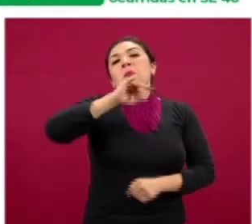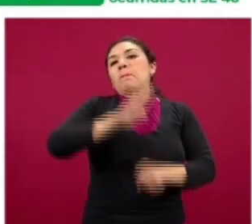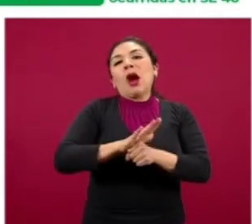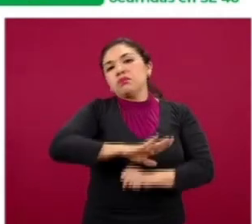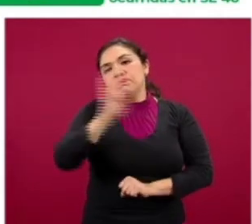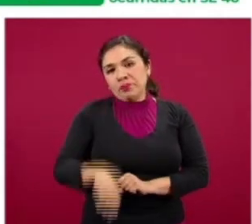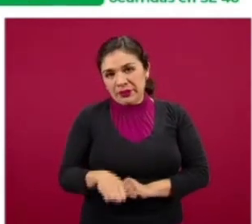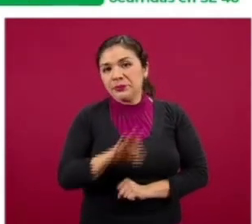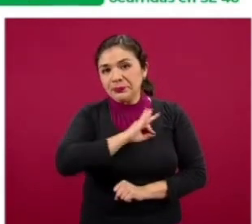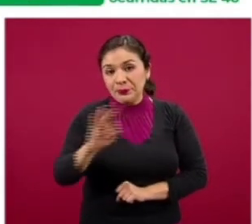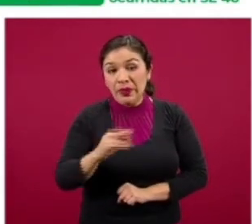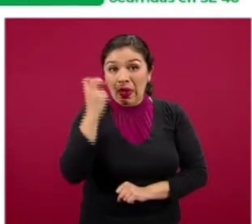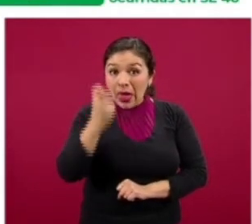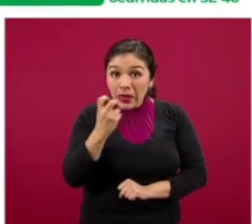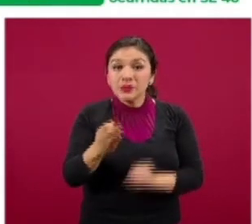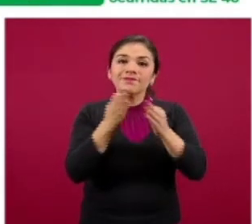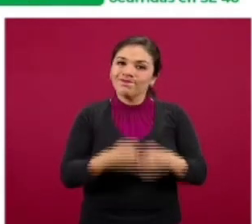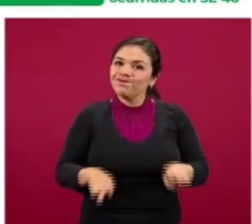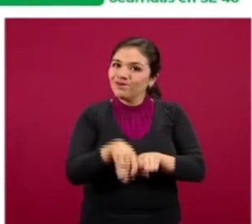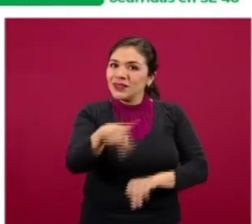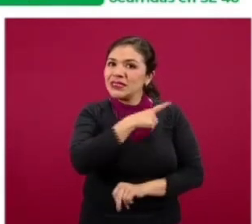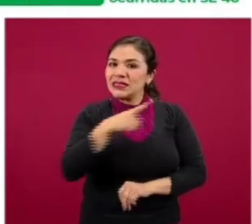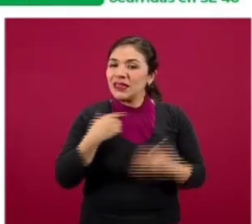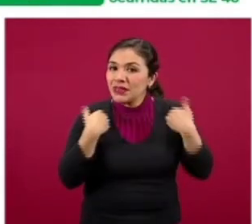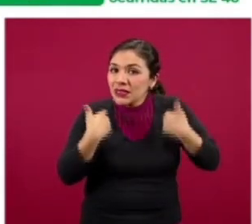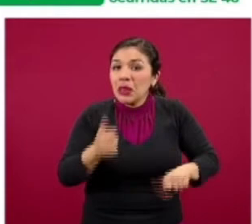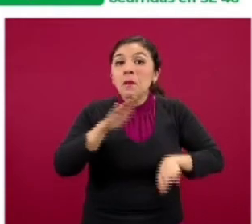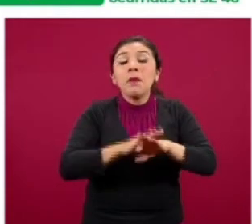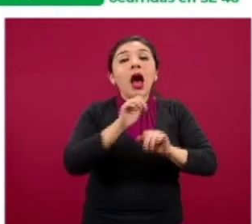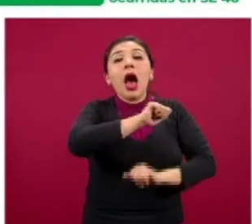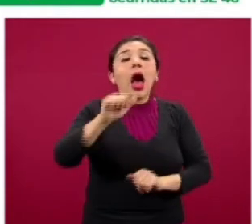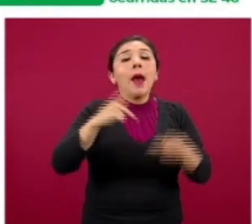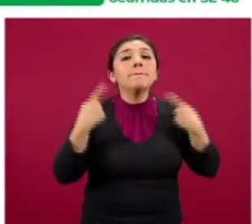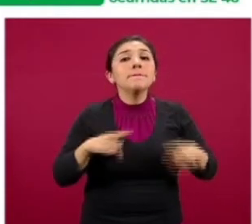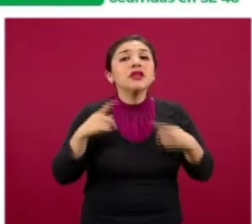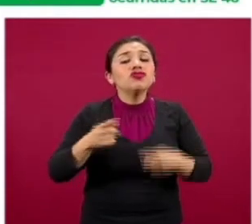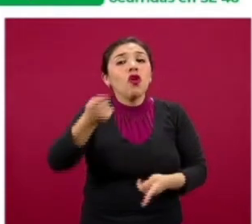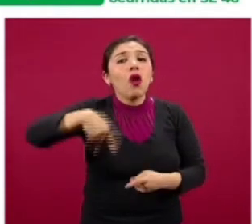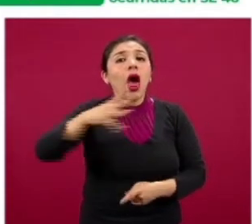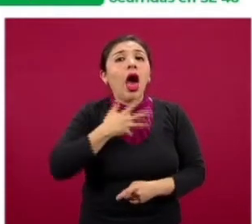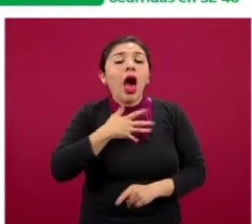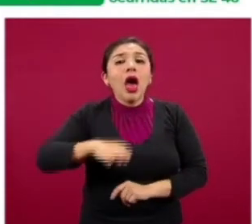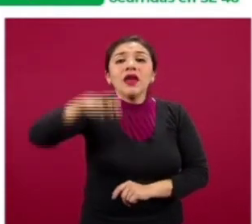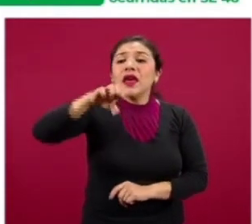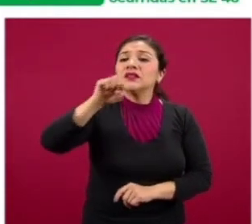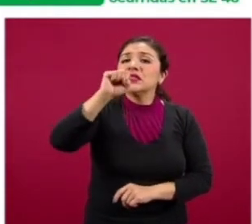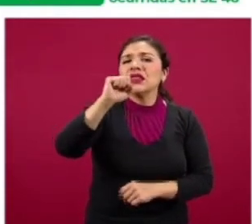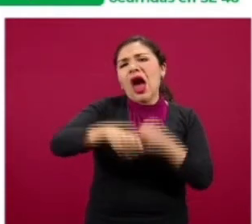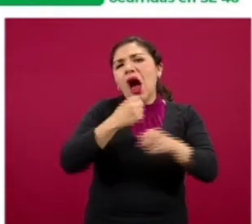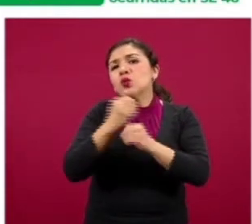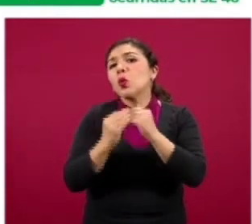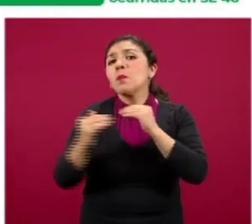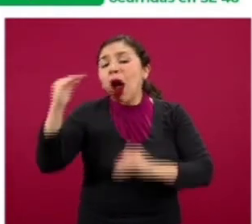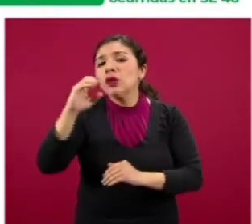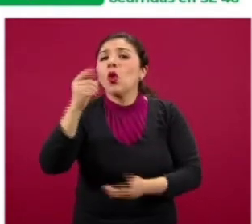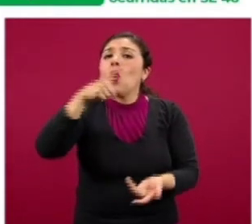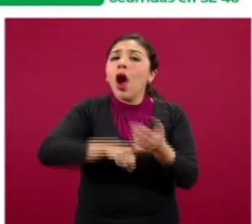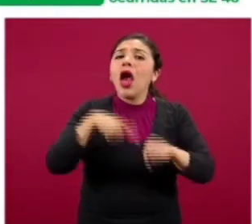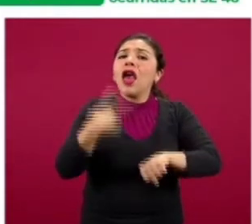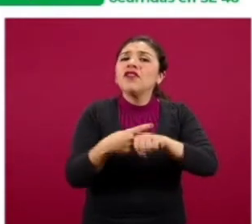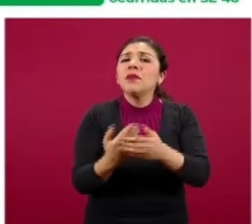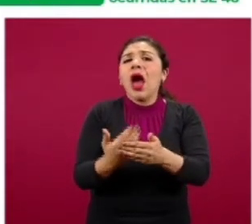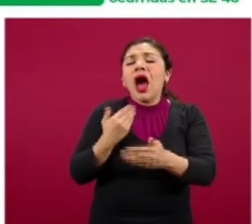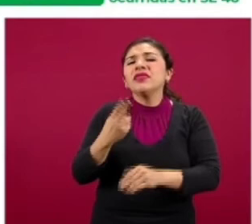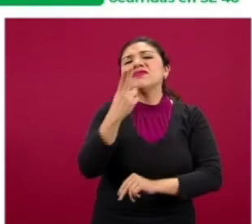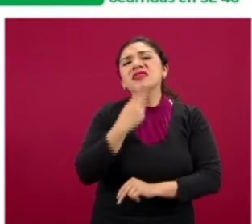muerte. Entonces esto es importantísimo, particularmente en personas que tienen 60 o más años de edad, enfermedades crónicas